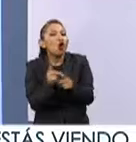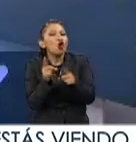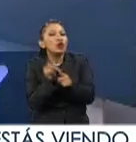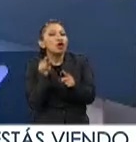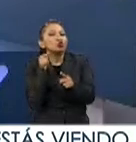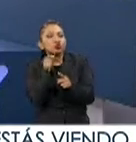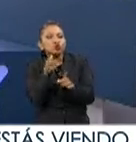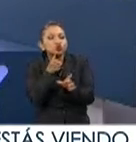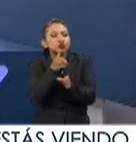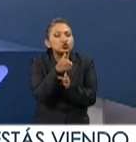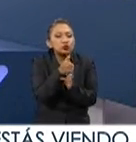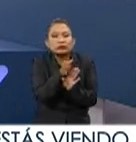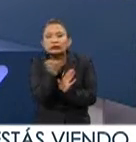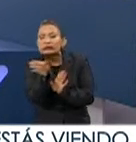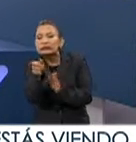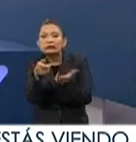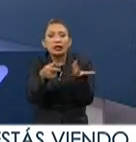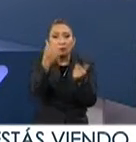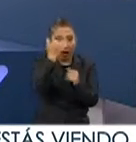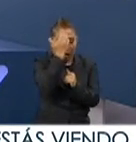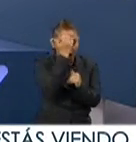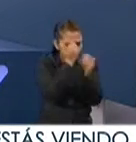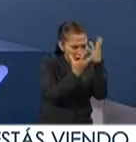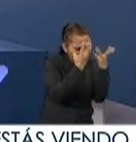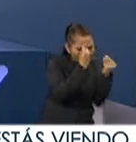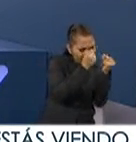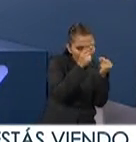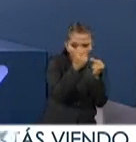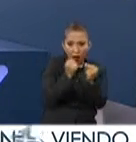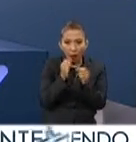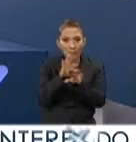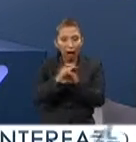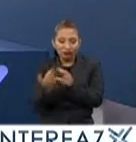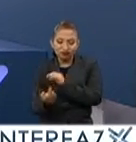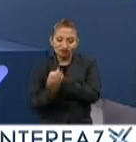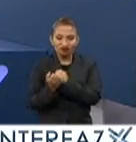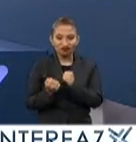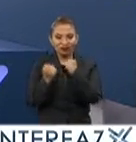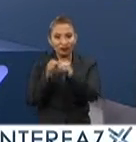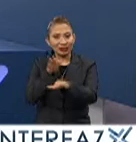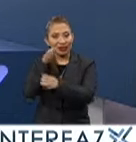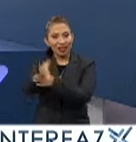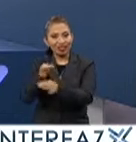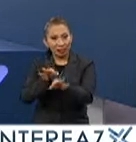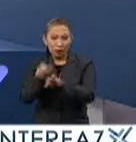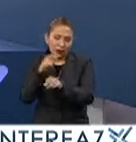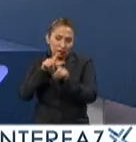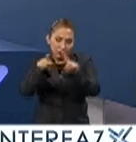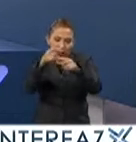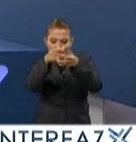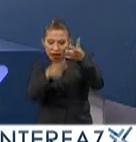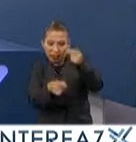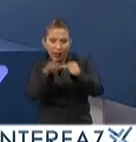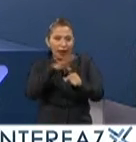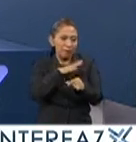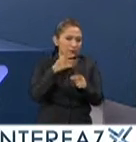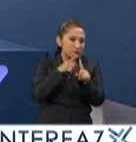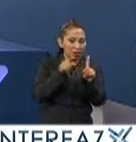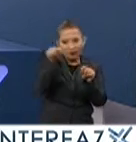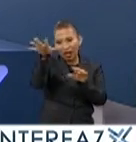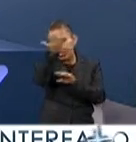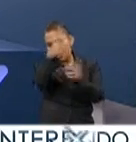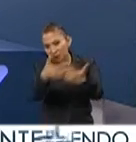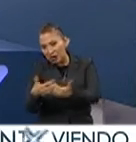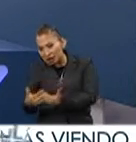a direccionar para que tus conocimientos se potencien a la hora de estar trabajando, porque siempre hay variantes, ¿no? Pueden haber